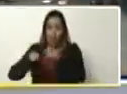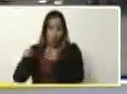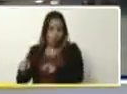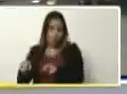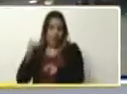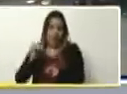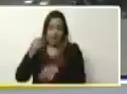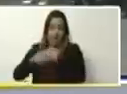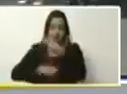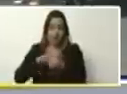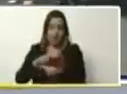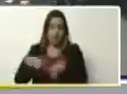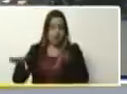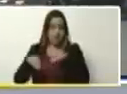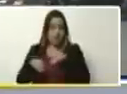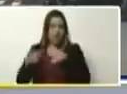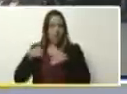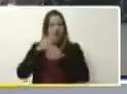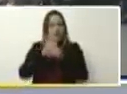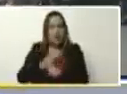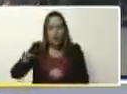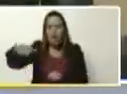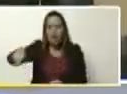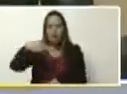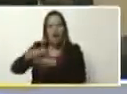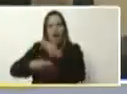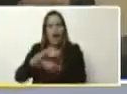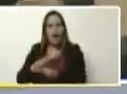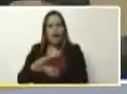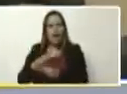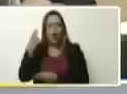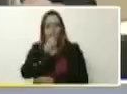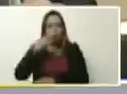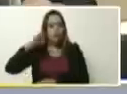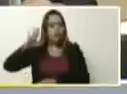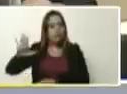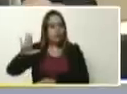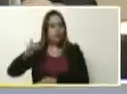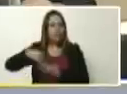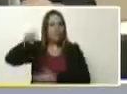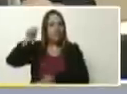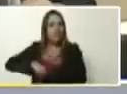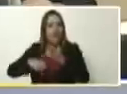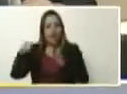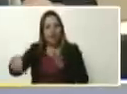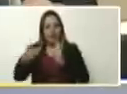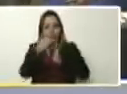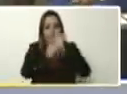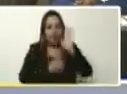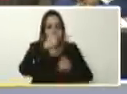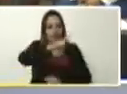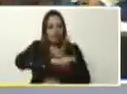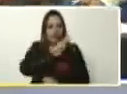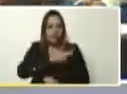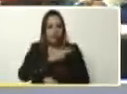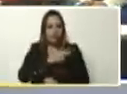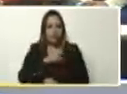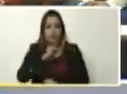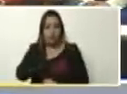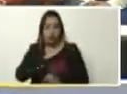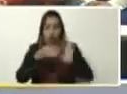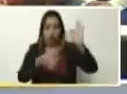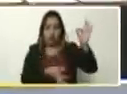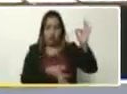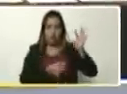a cumplir. Y yo espero que ellos cumplan la palabra empeñada y firmada en este documento oficial que tengo aquí en mi